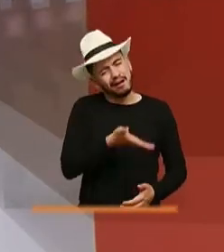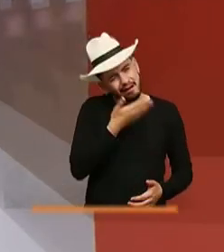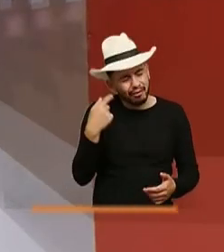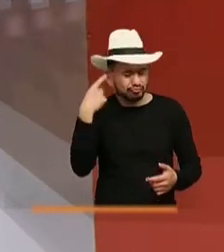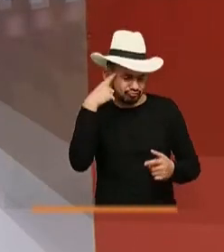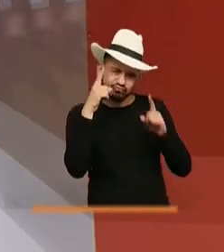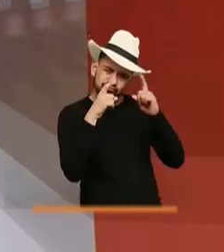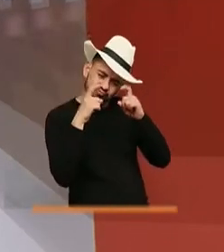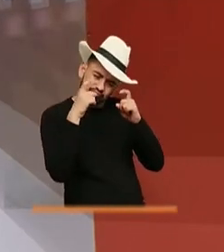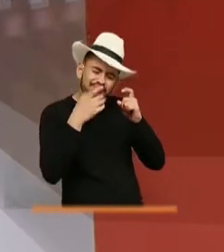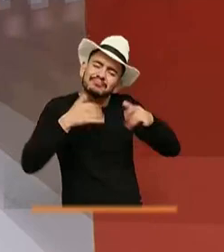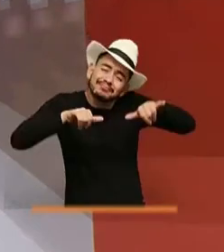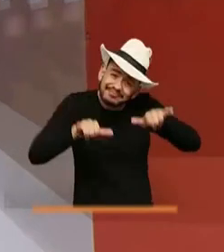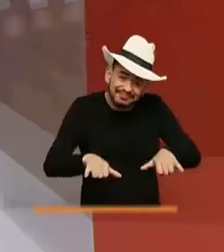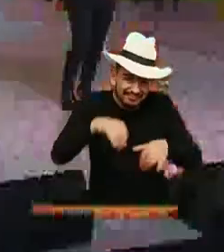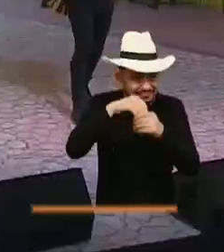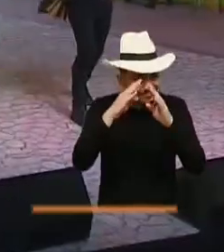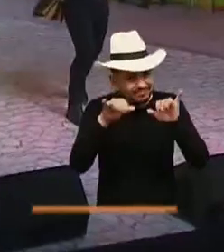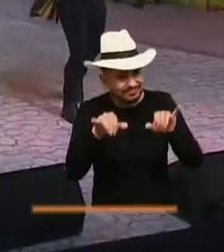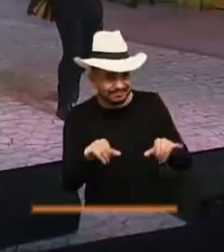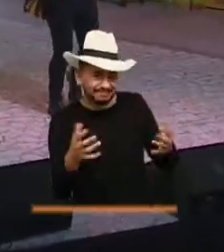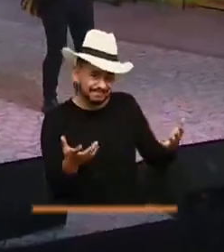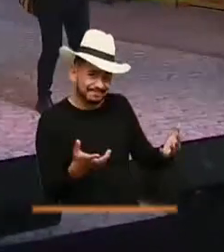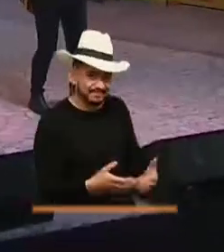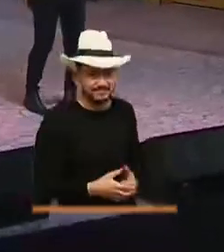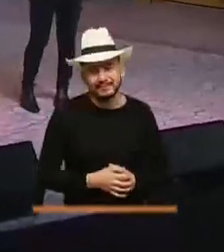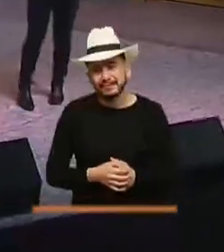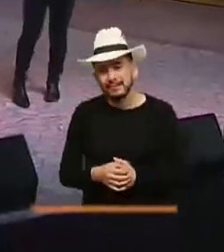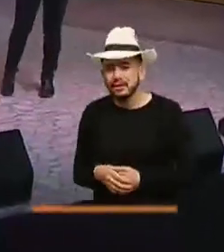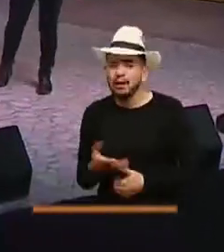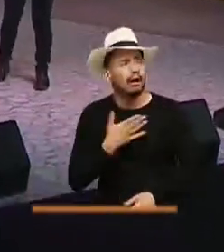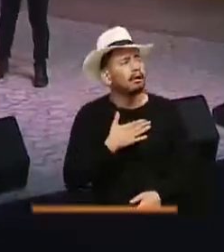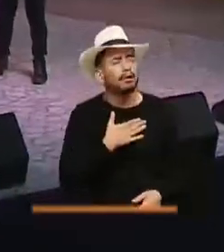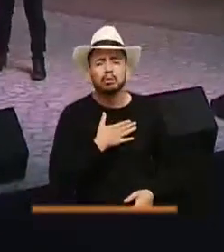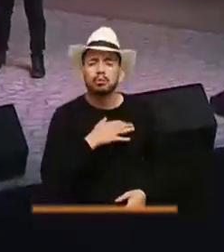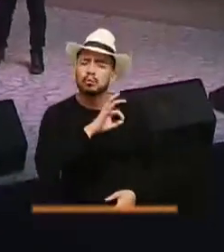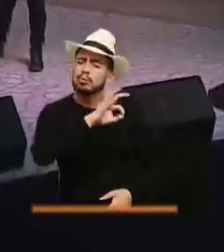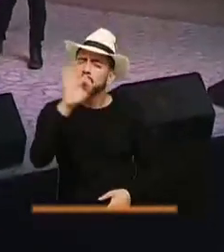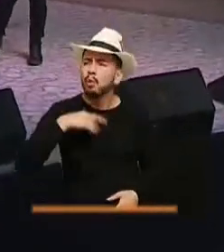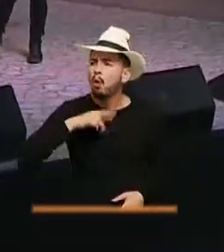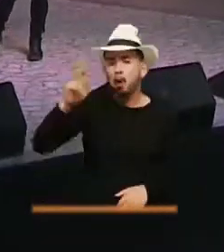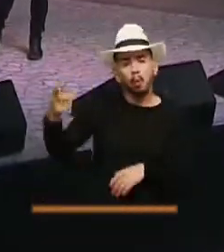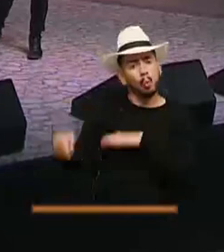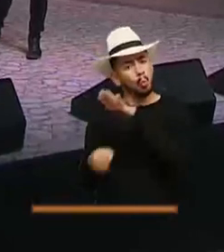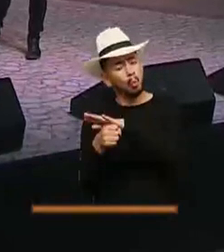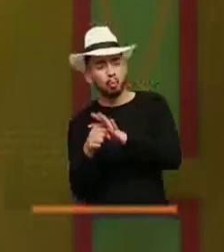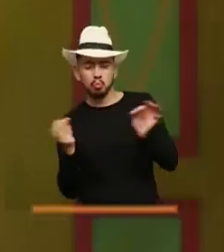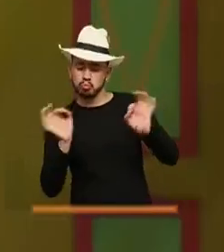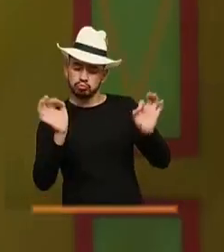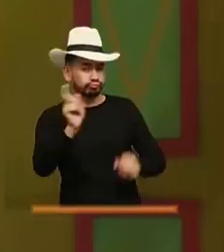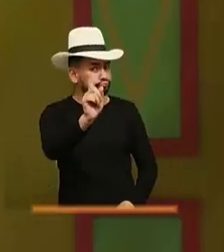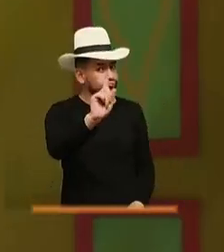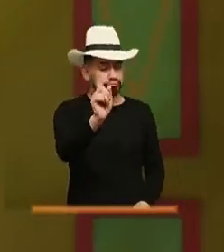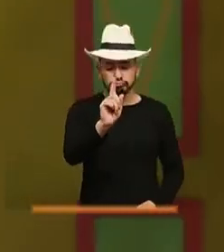mejor quedarse en casa. Nunca he tenido un amante, por encima se me